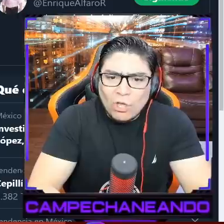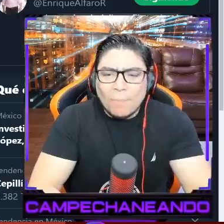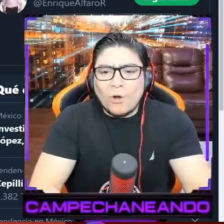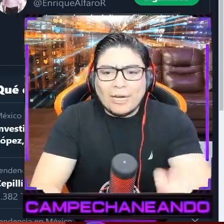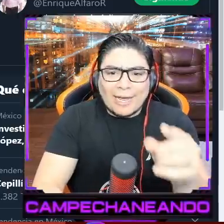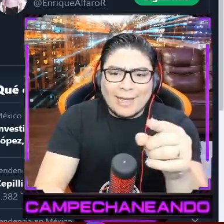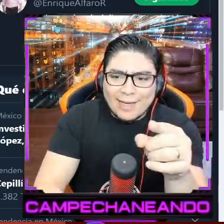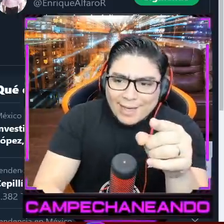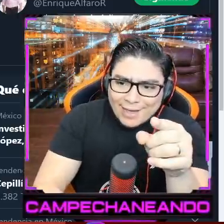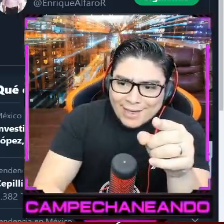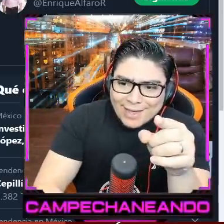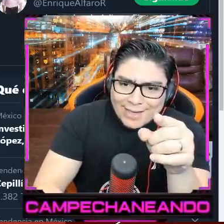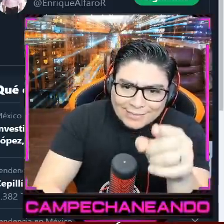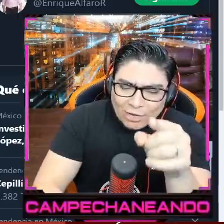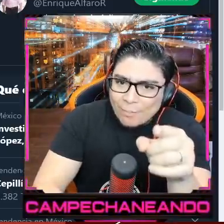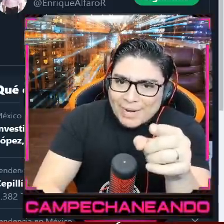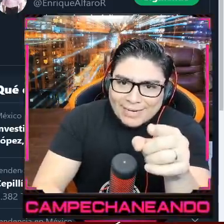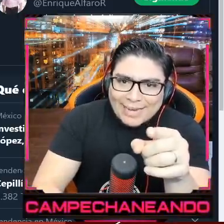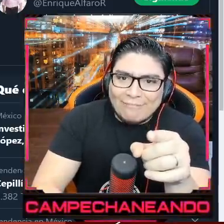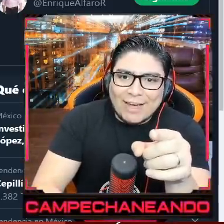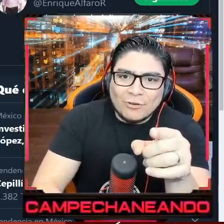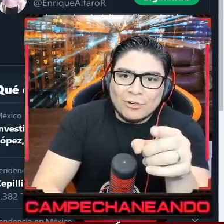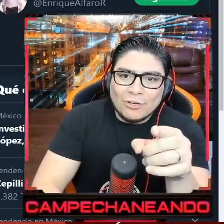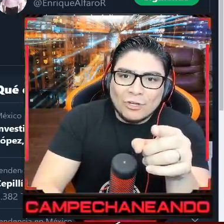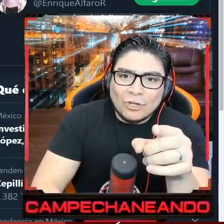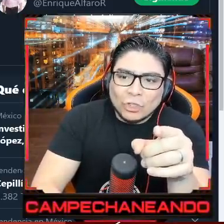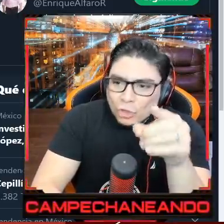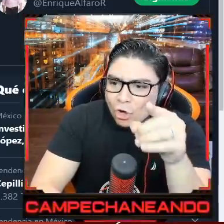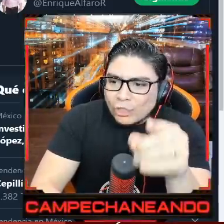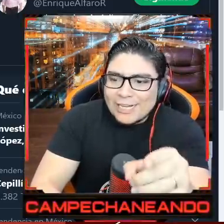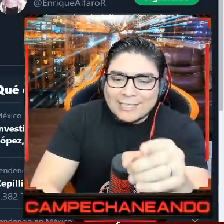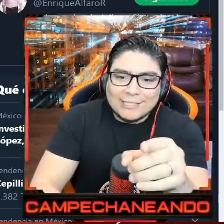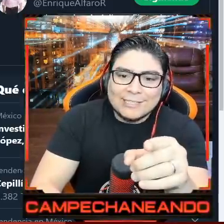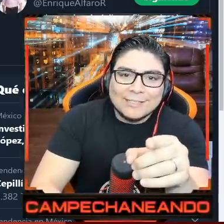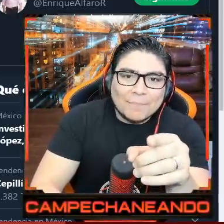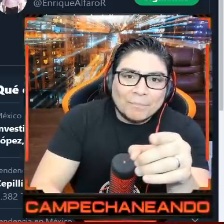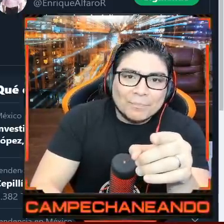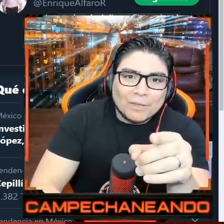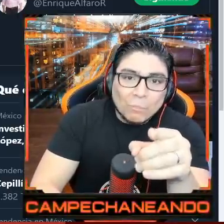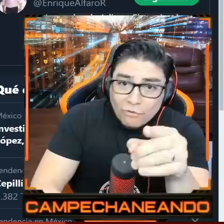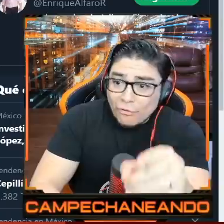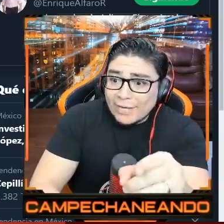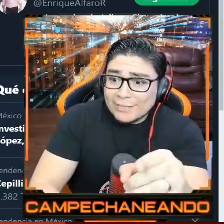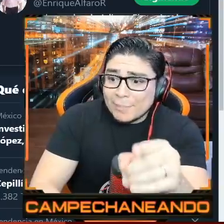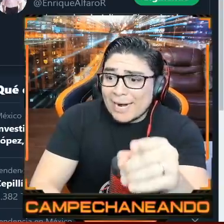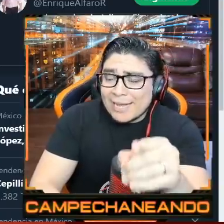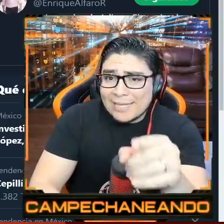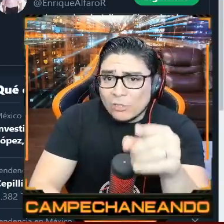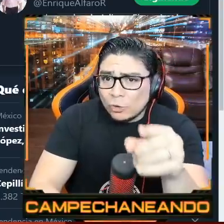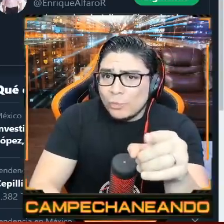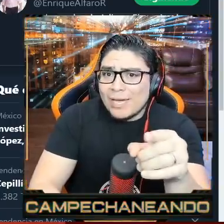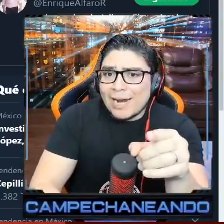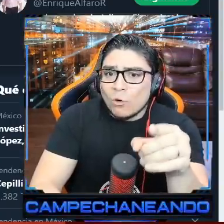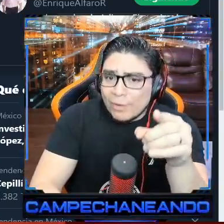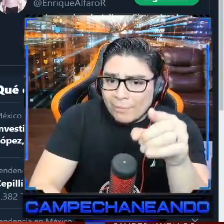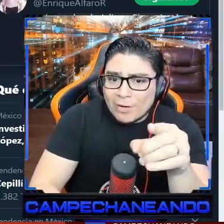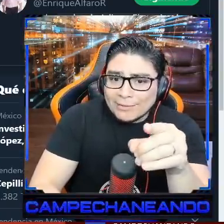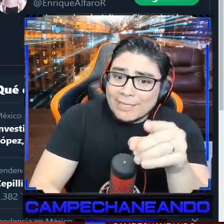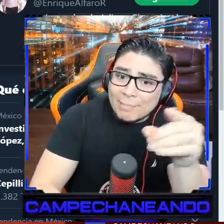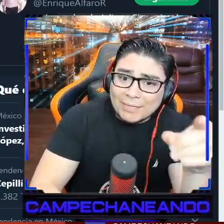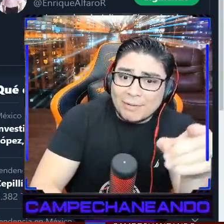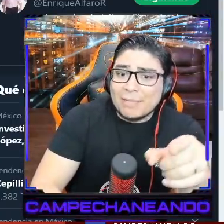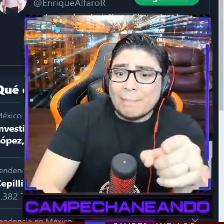jalisco porque ese hombre enrique alfaro dio órdenes muy fuertes para la gente que no tuviera